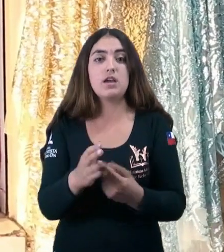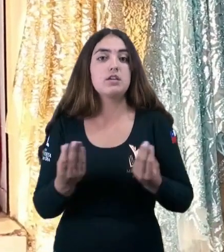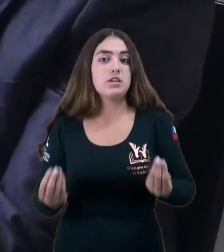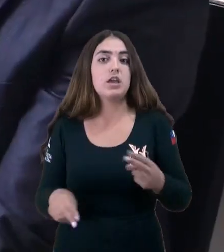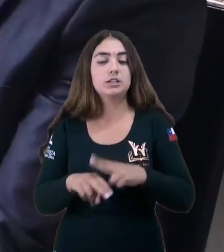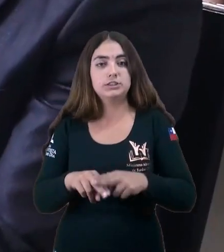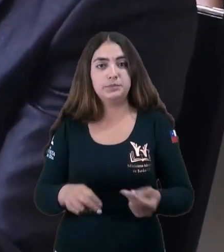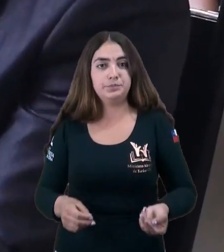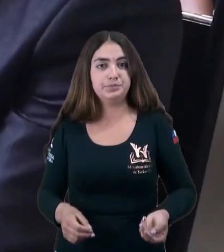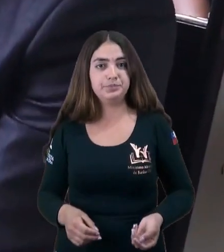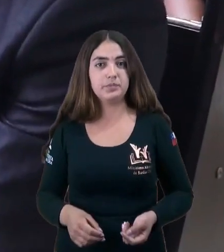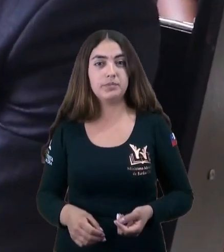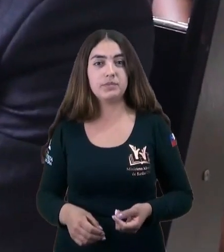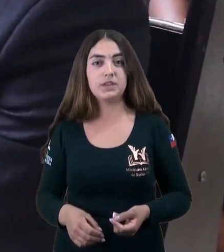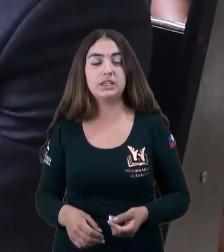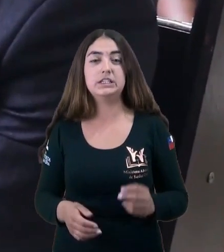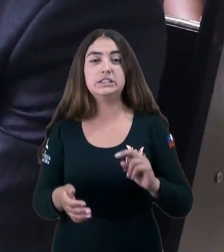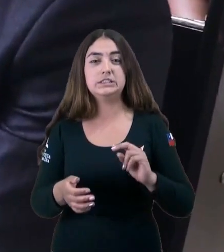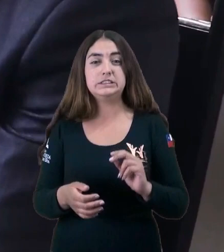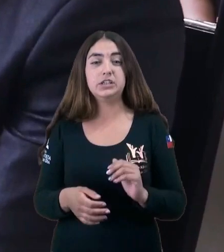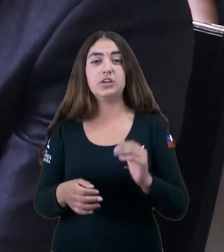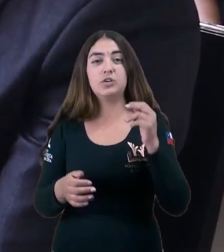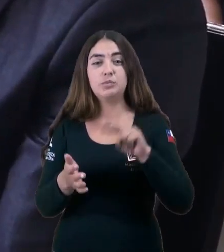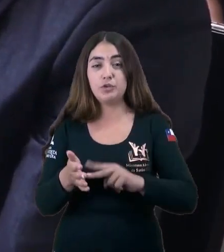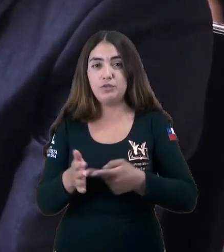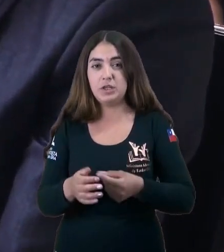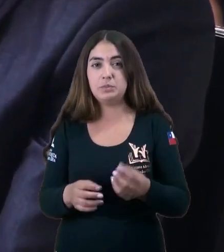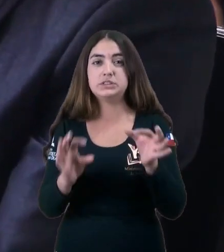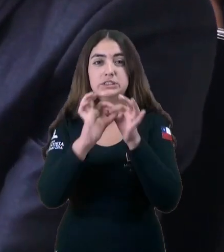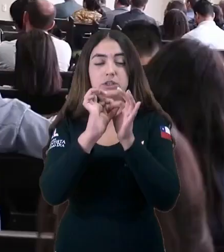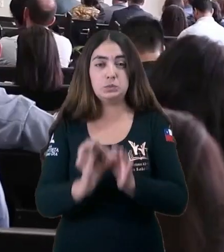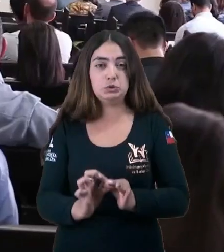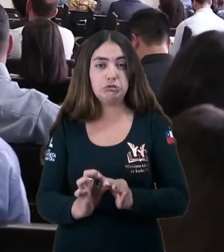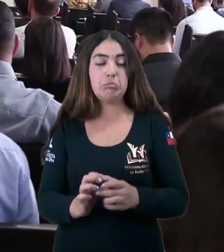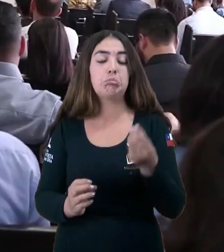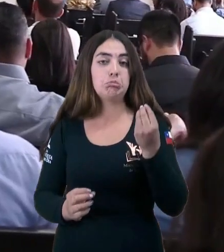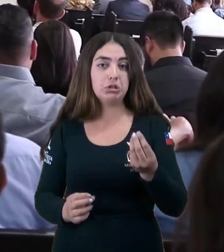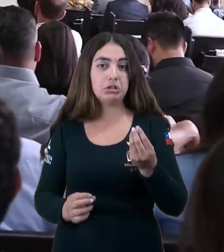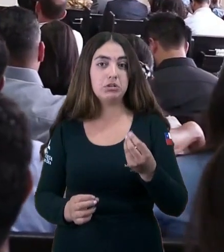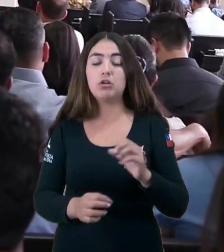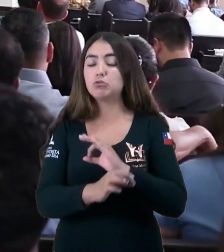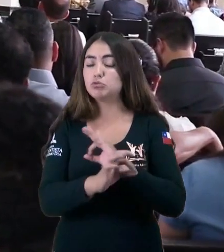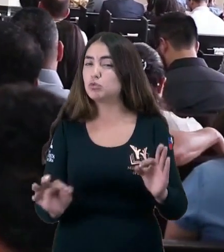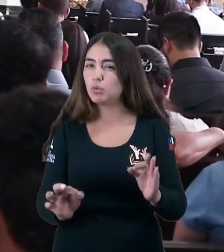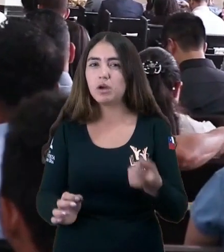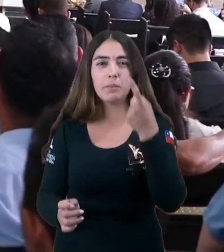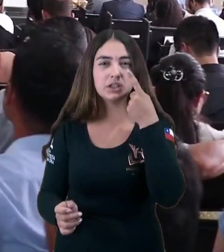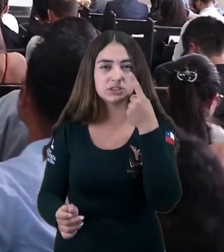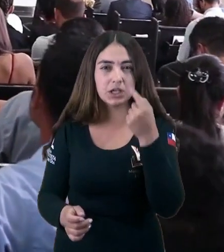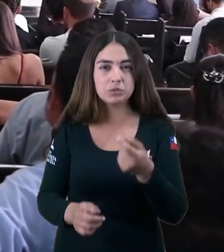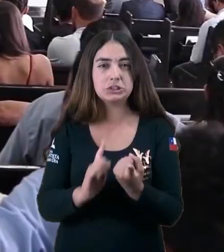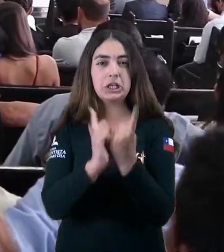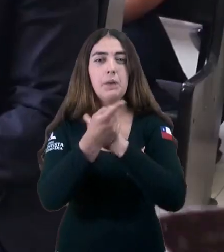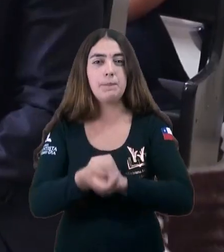solución. A pesar de las dificultades, nuestra comunión no fue destruida. Y nunca pensamos en cambiar nuestra